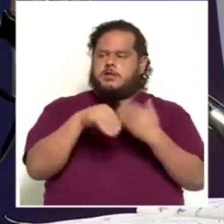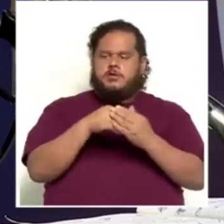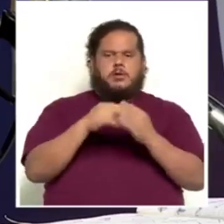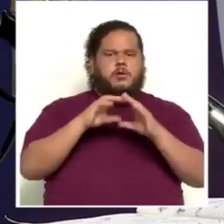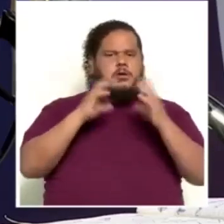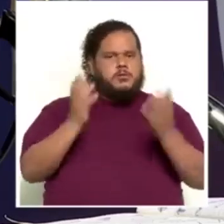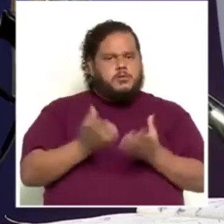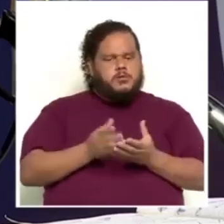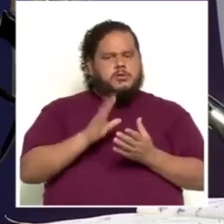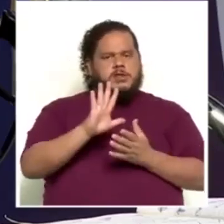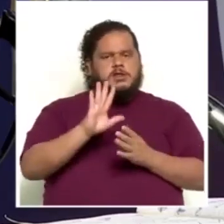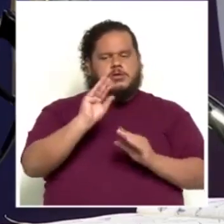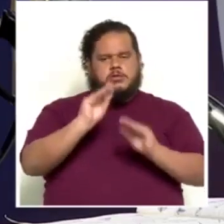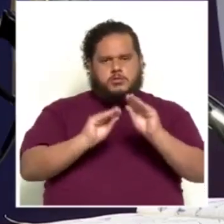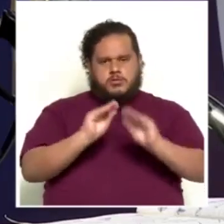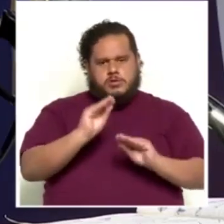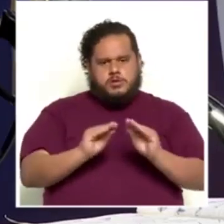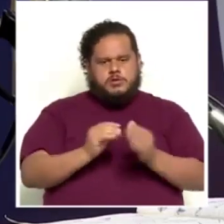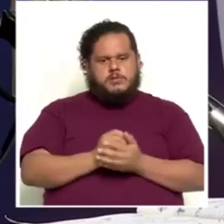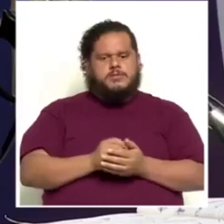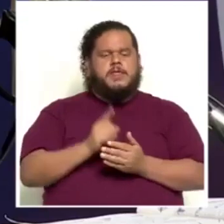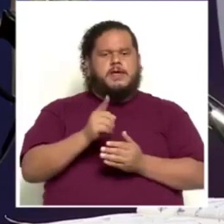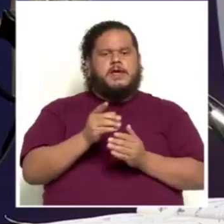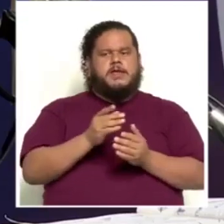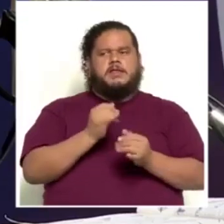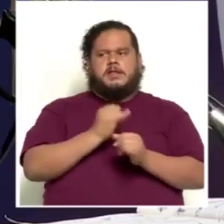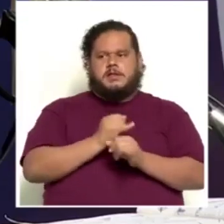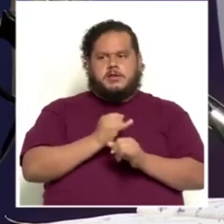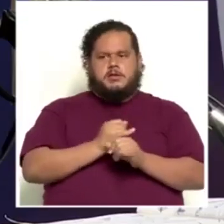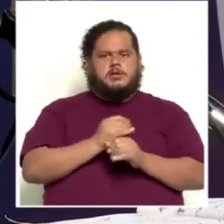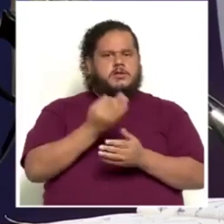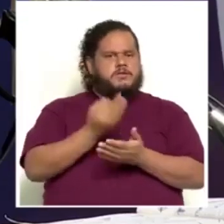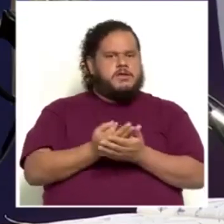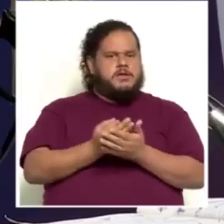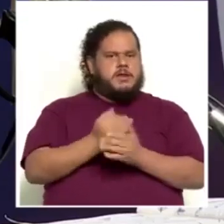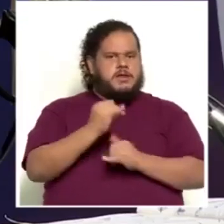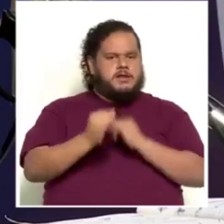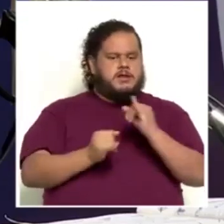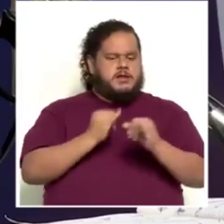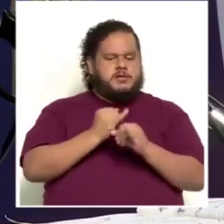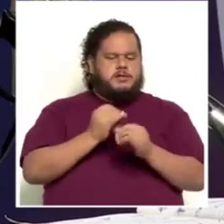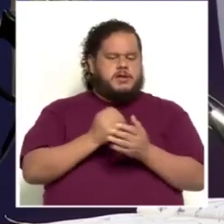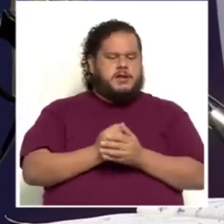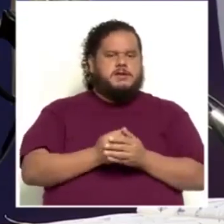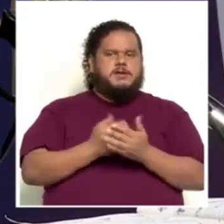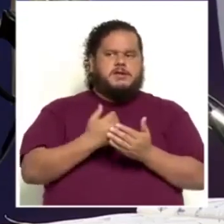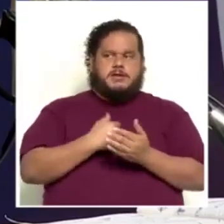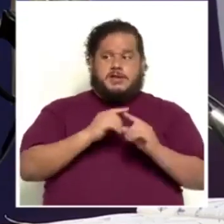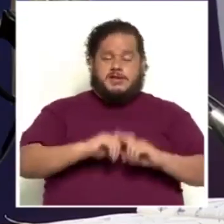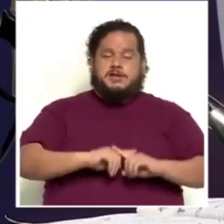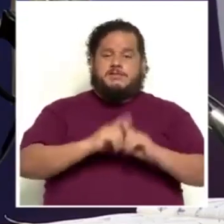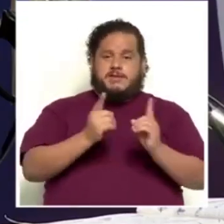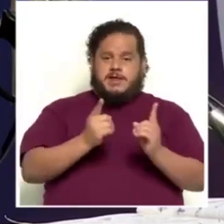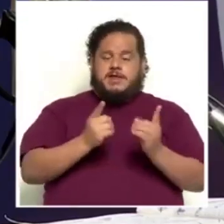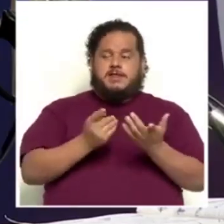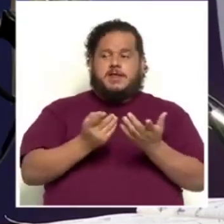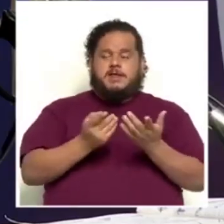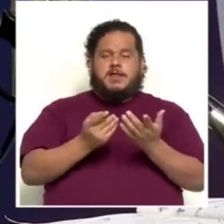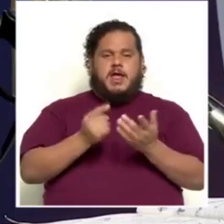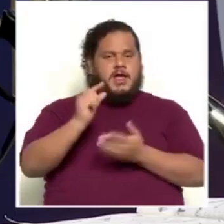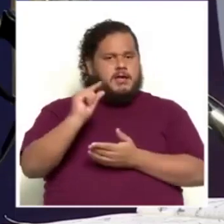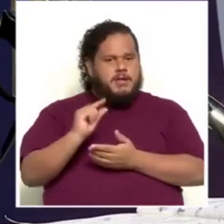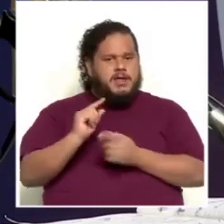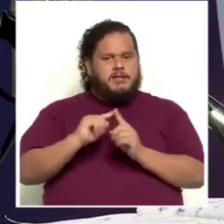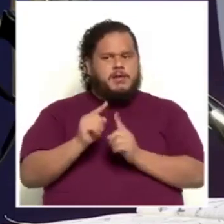su posición en ese organismo financiero internacional. De modo que hay diferencias, ¿verdad?, sutiles, pero que cuidado, en